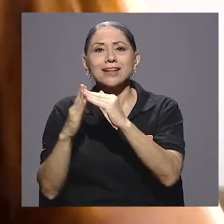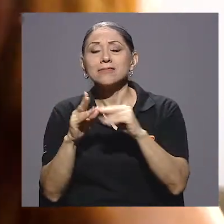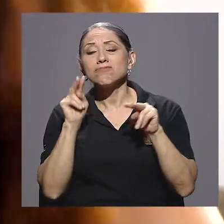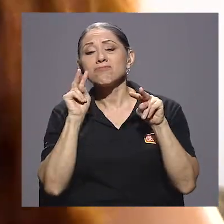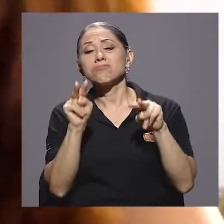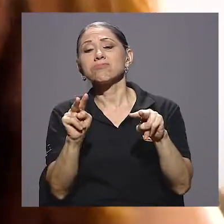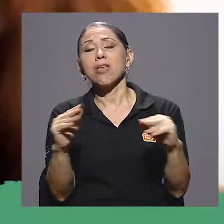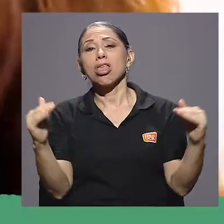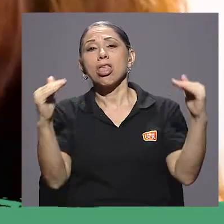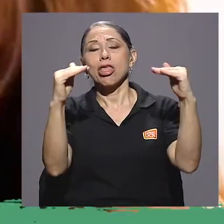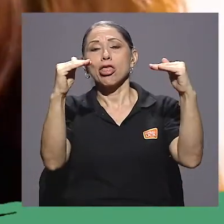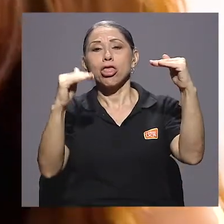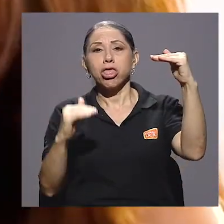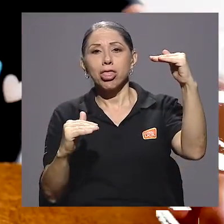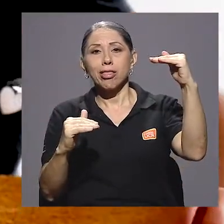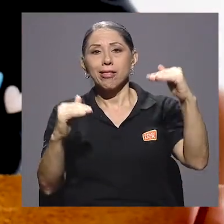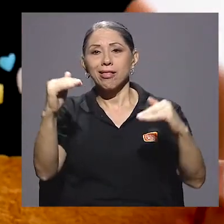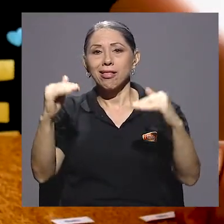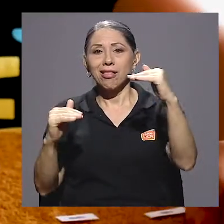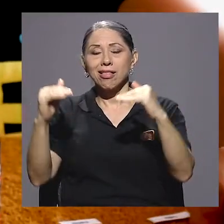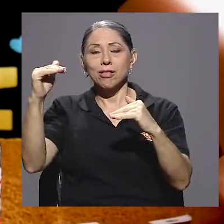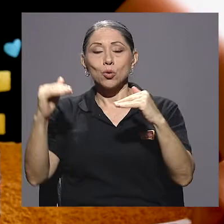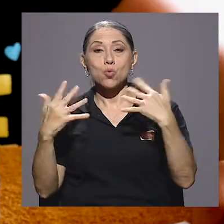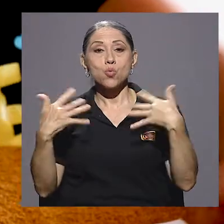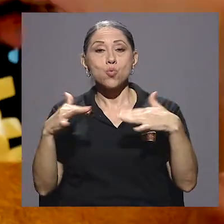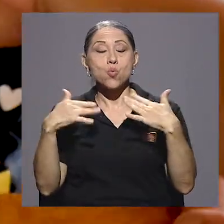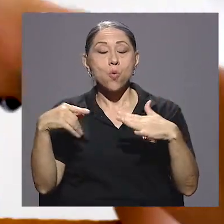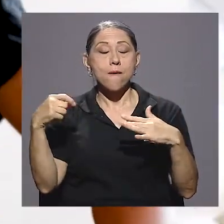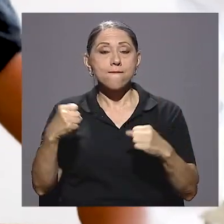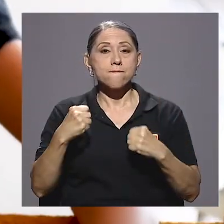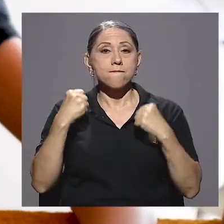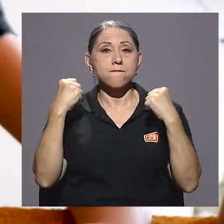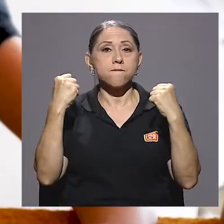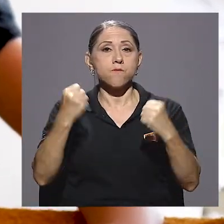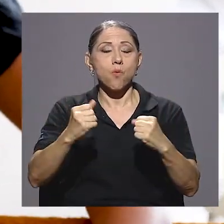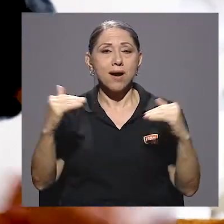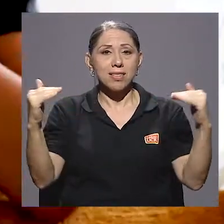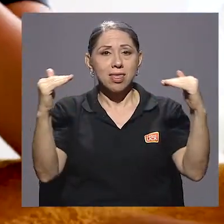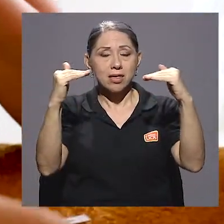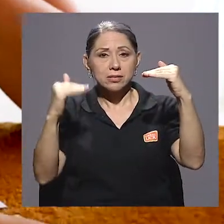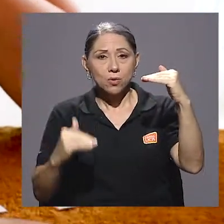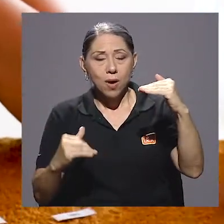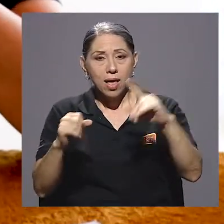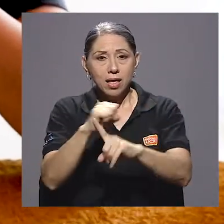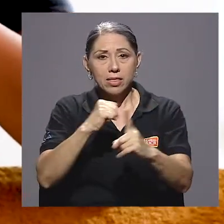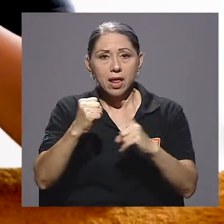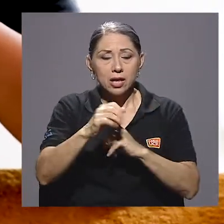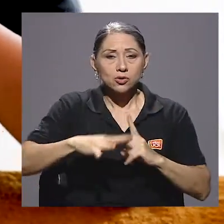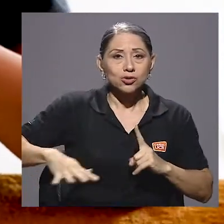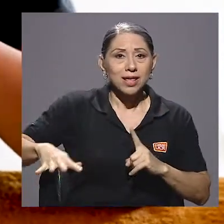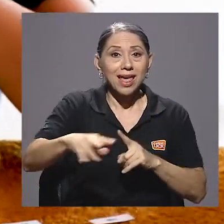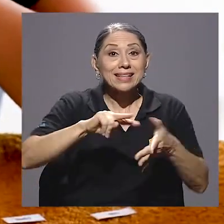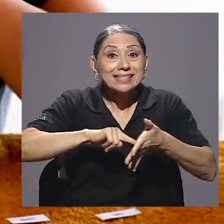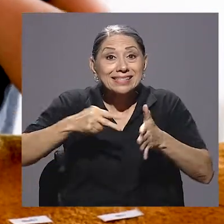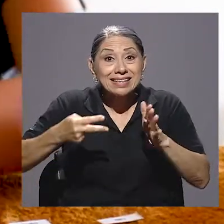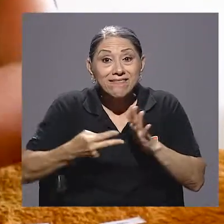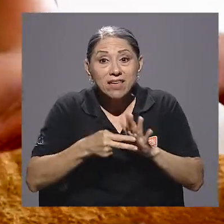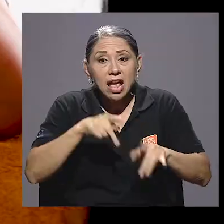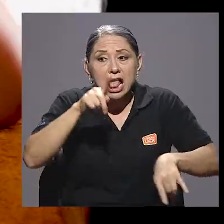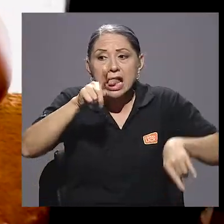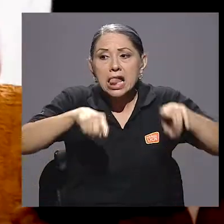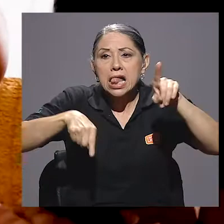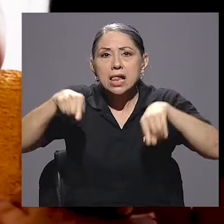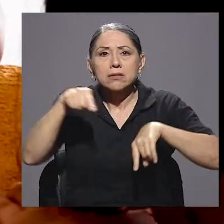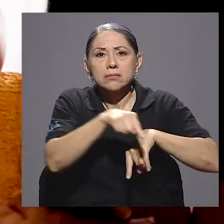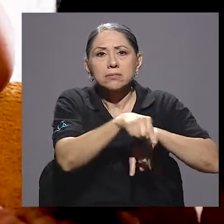reflejan las desigualdades profundas que la sociedad tiene. Y esa desigualdad implica que hay